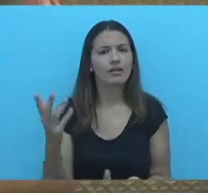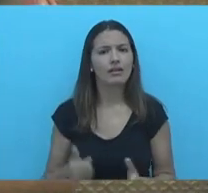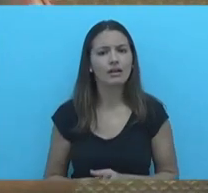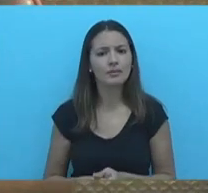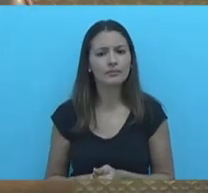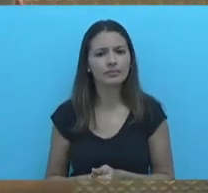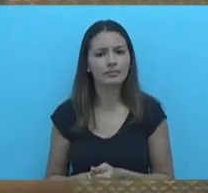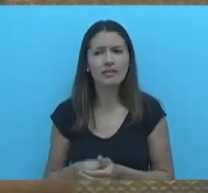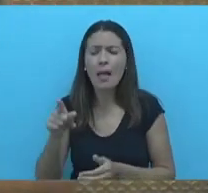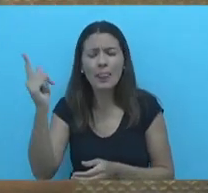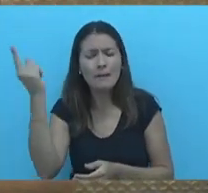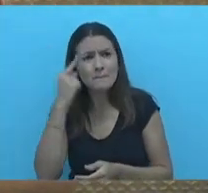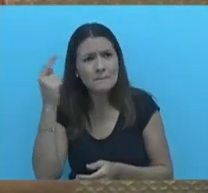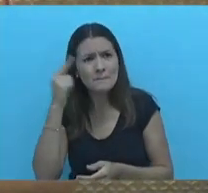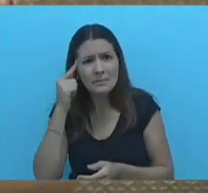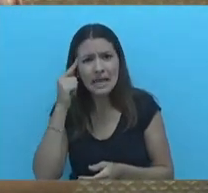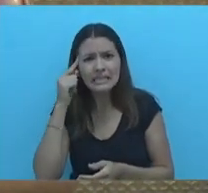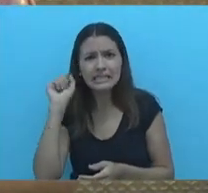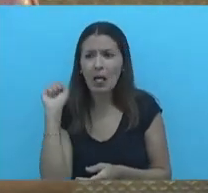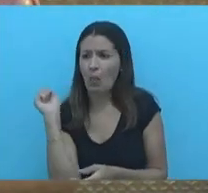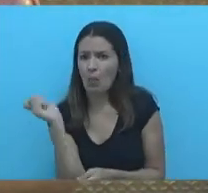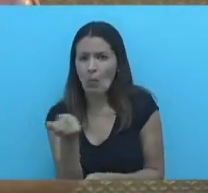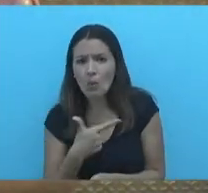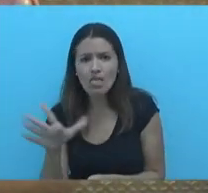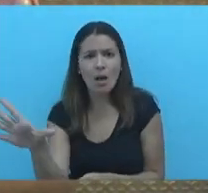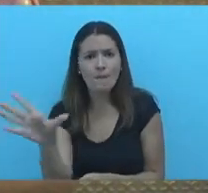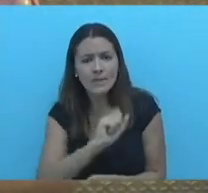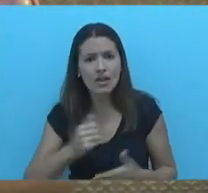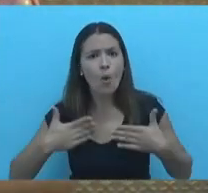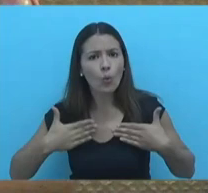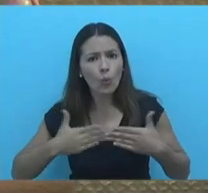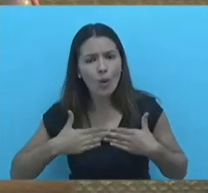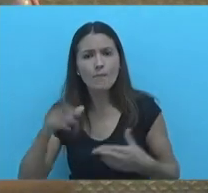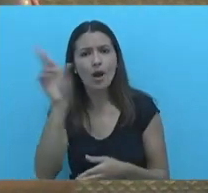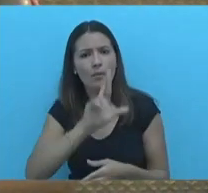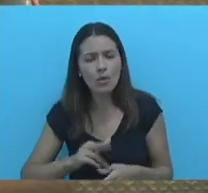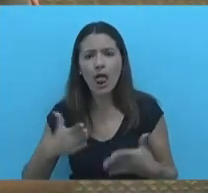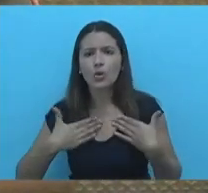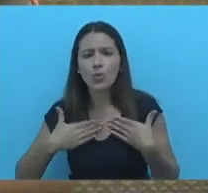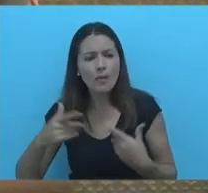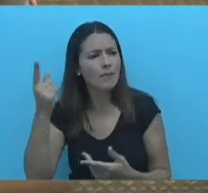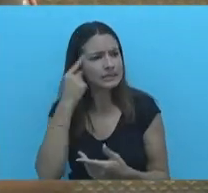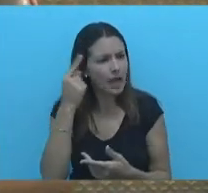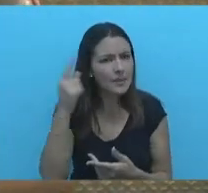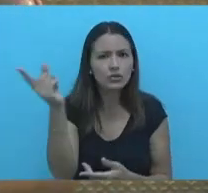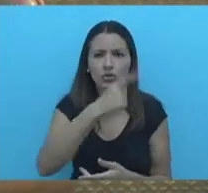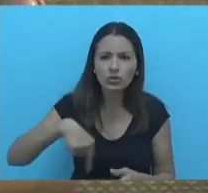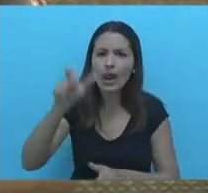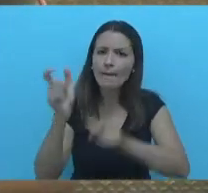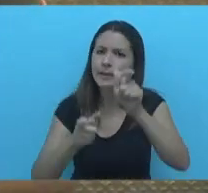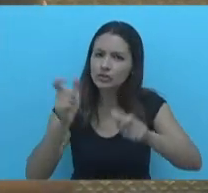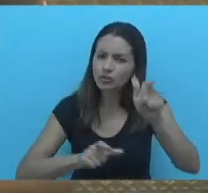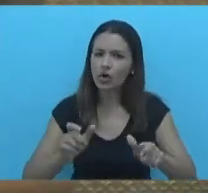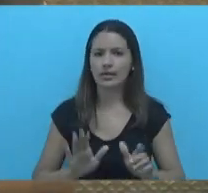Se creen dueños todavía del cuerpo y la moral de todos los argentinos y de todos los